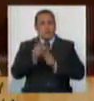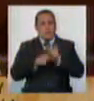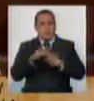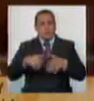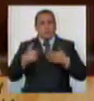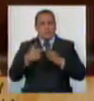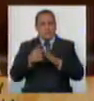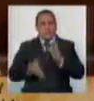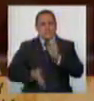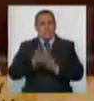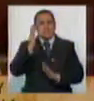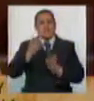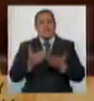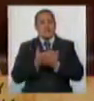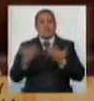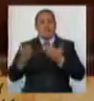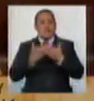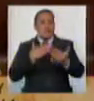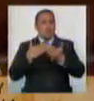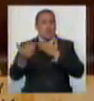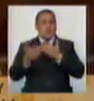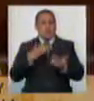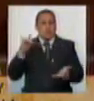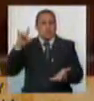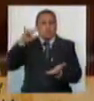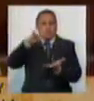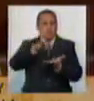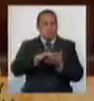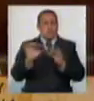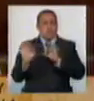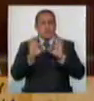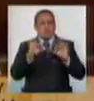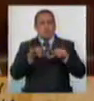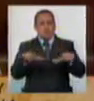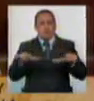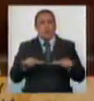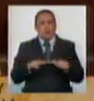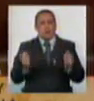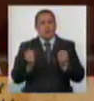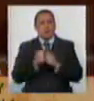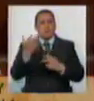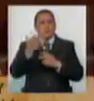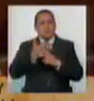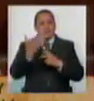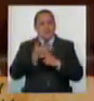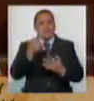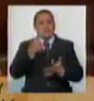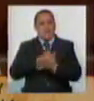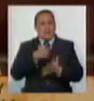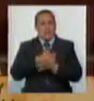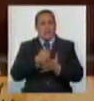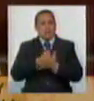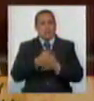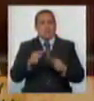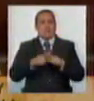podrá desplazarse a cualquier aeródromo de la misma región, con pasajes subsidiados entre el